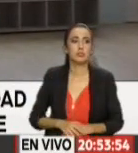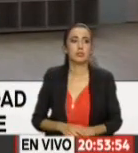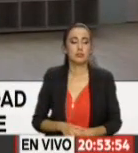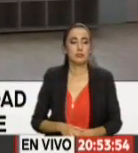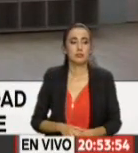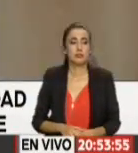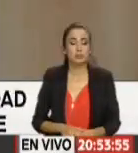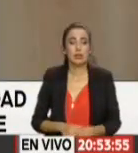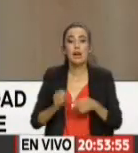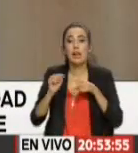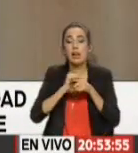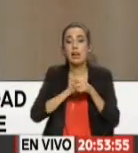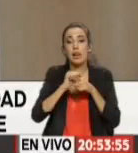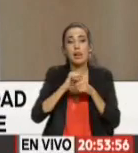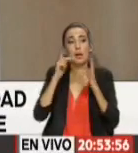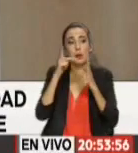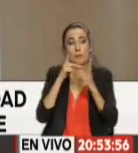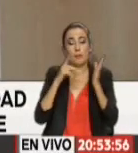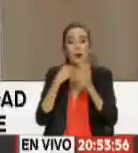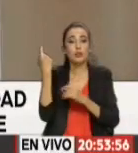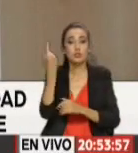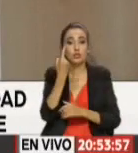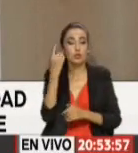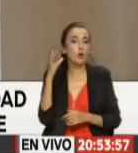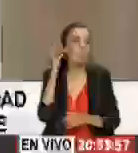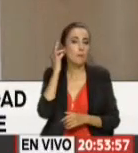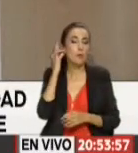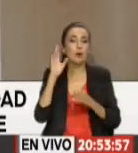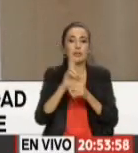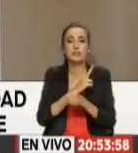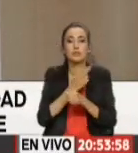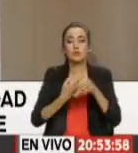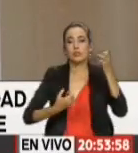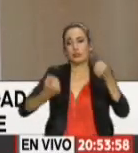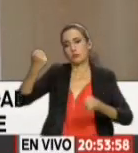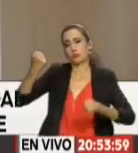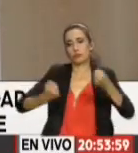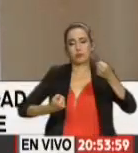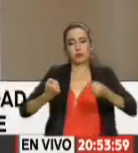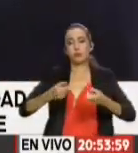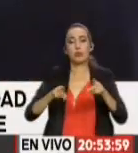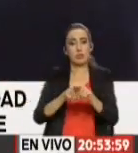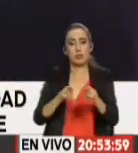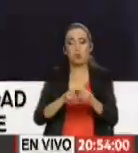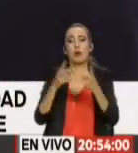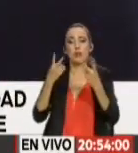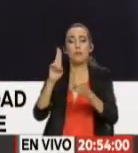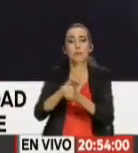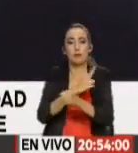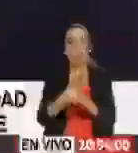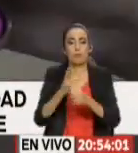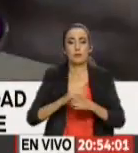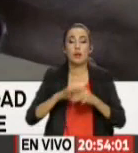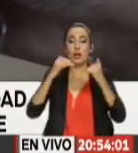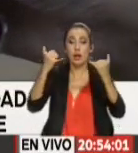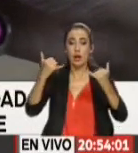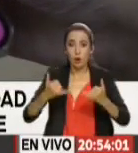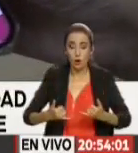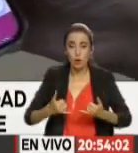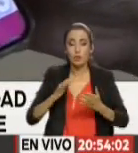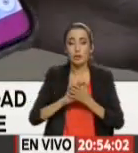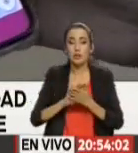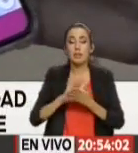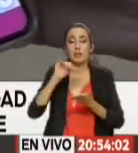La aplicación permite que únicamente mujeres usen el sistema, tanto como conductoras como usuarias. Actualmente, este país de